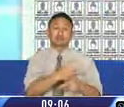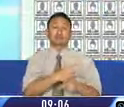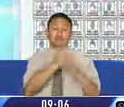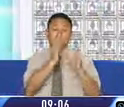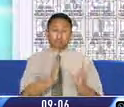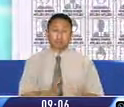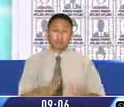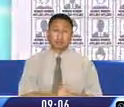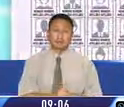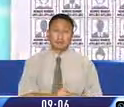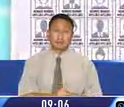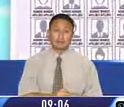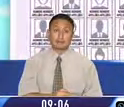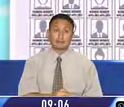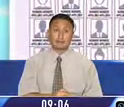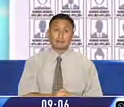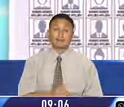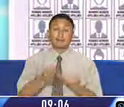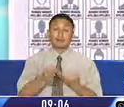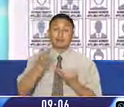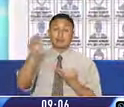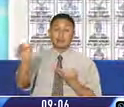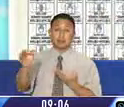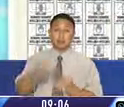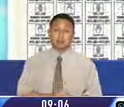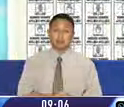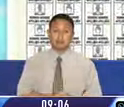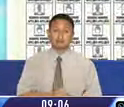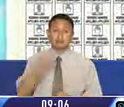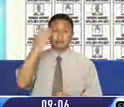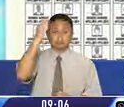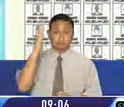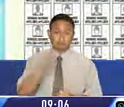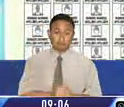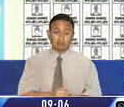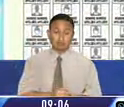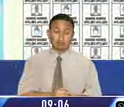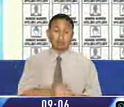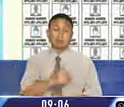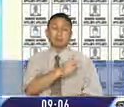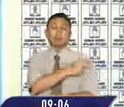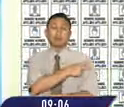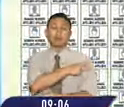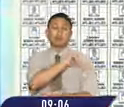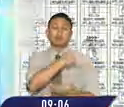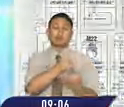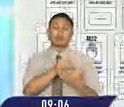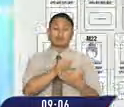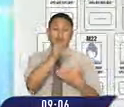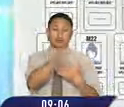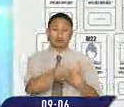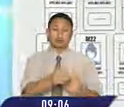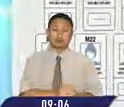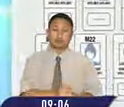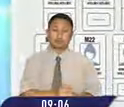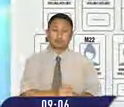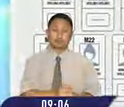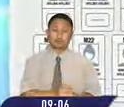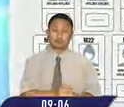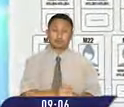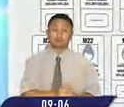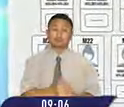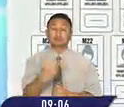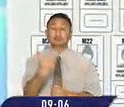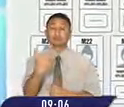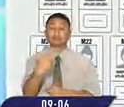urbanos, lila concejales rurales, amarilla vocales de las juntas parroquiales y gris para las 3 del